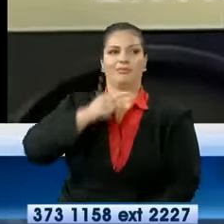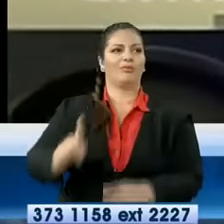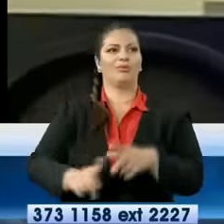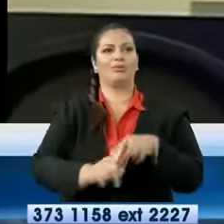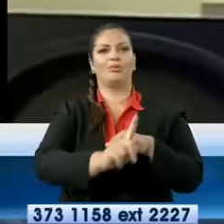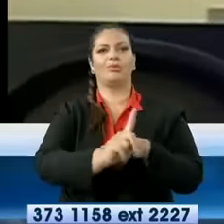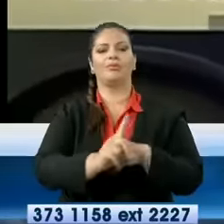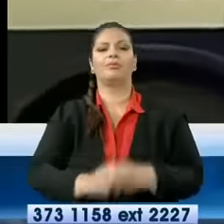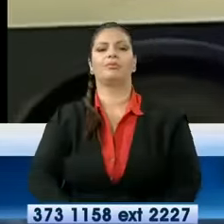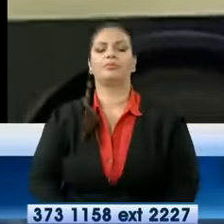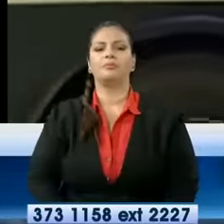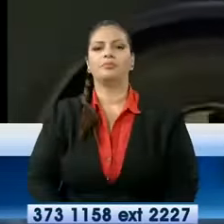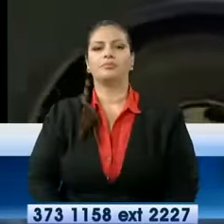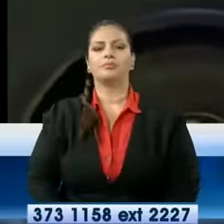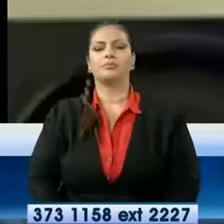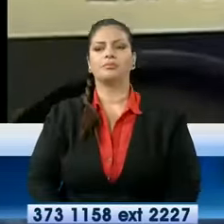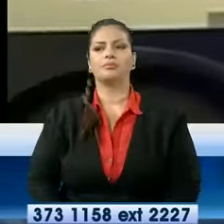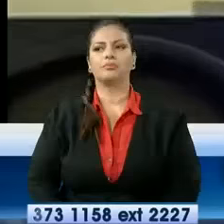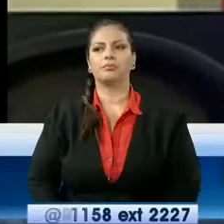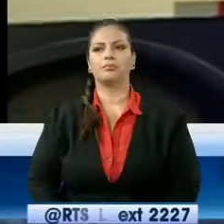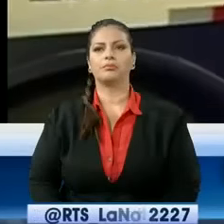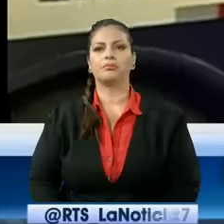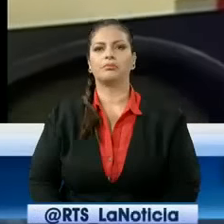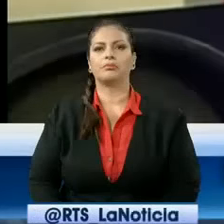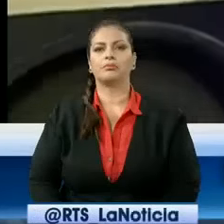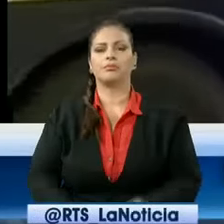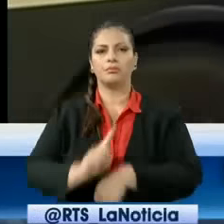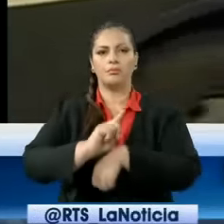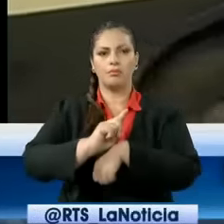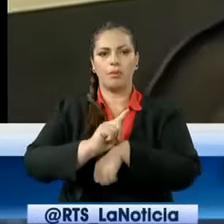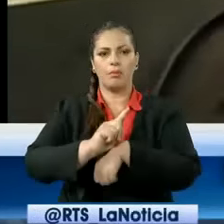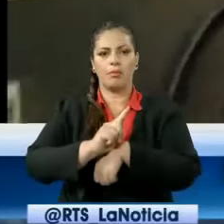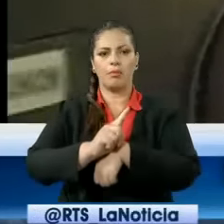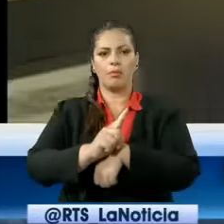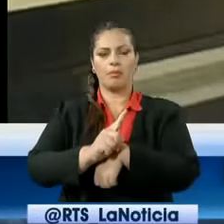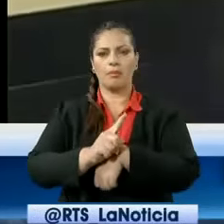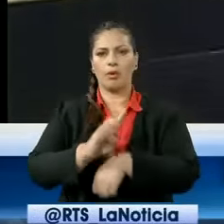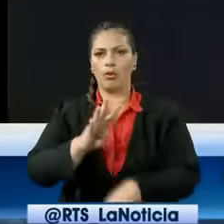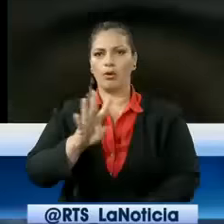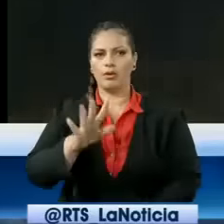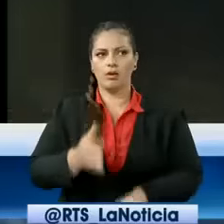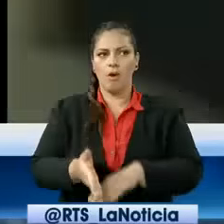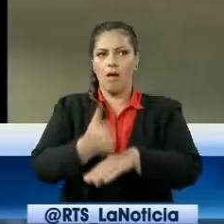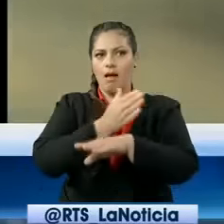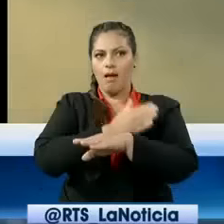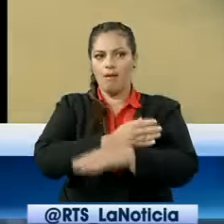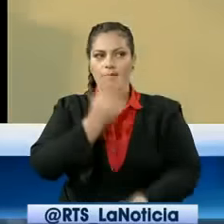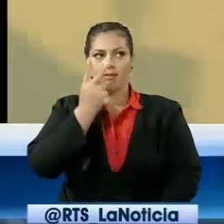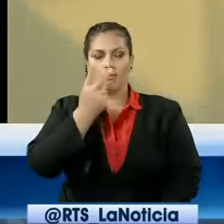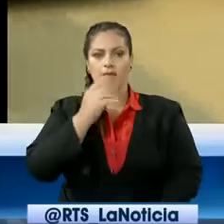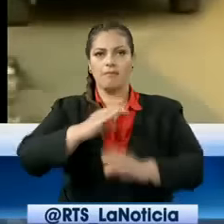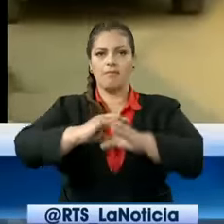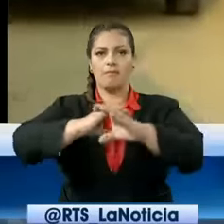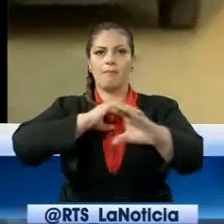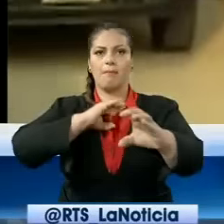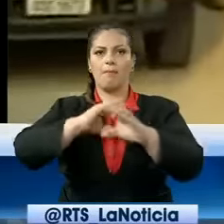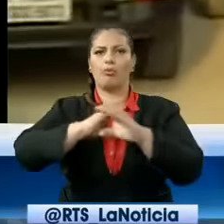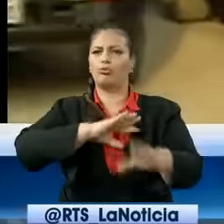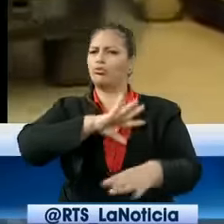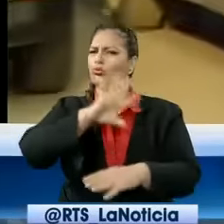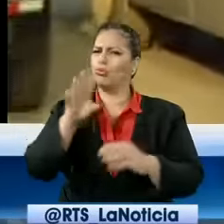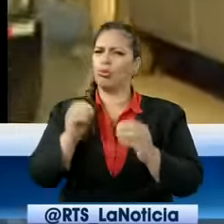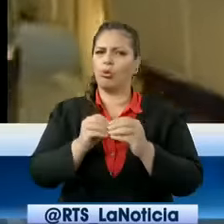Durante los primeros 45 minutos, antes de sacar la cámara, no había un solo bus que circule con las